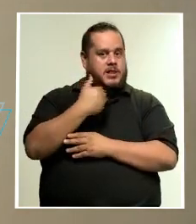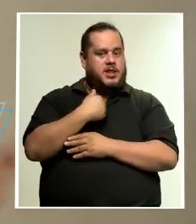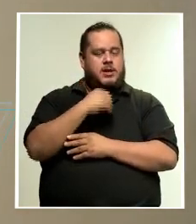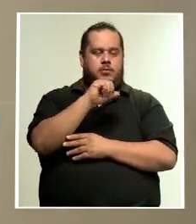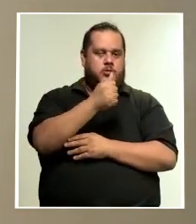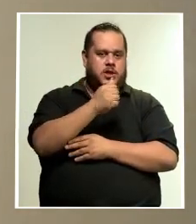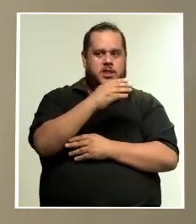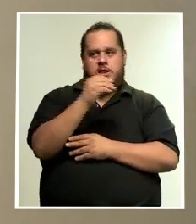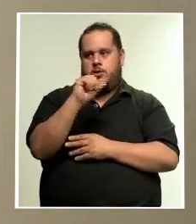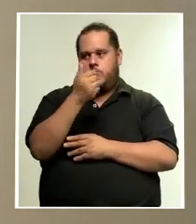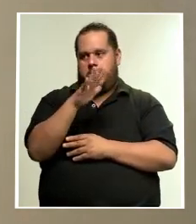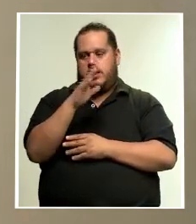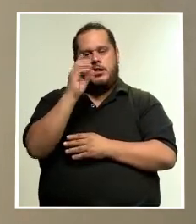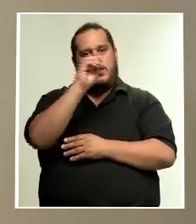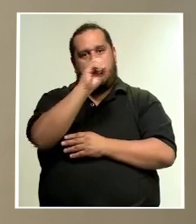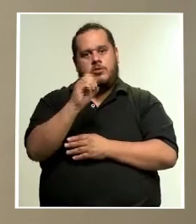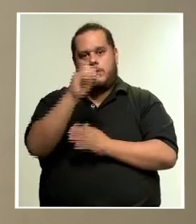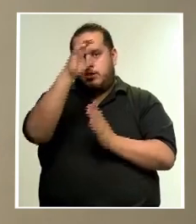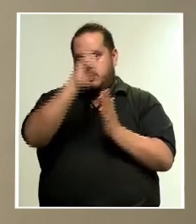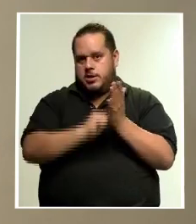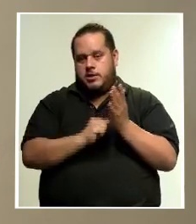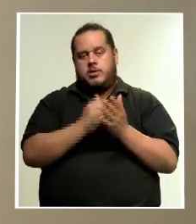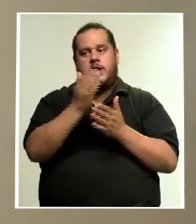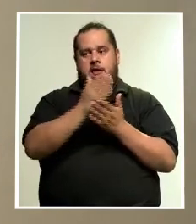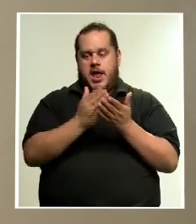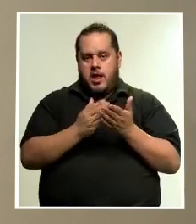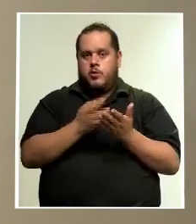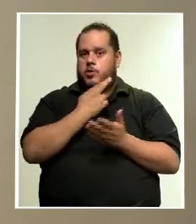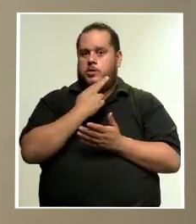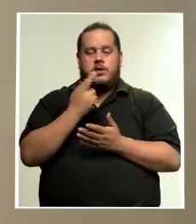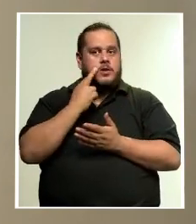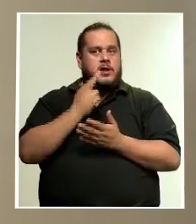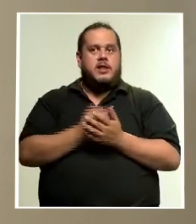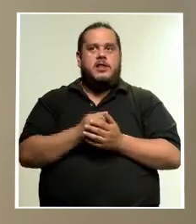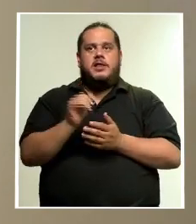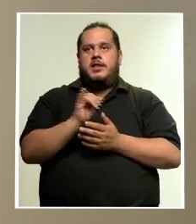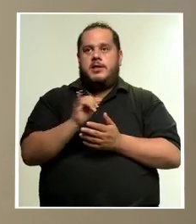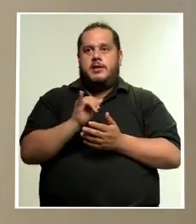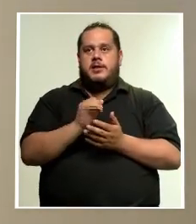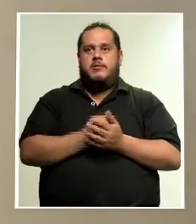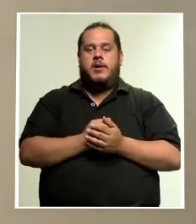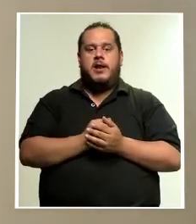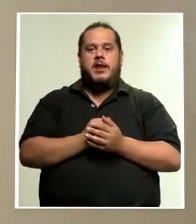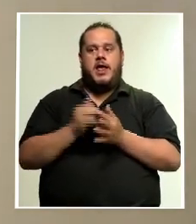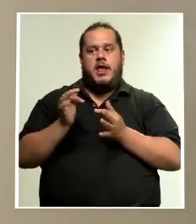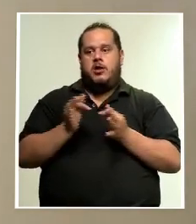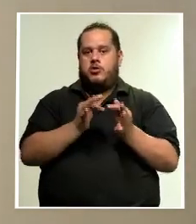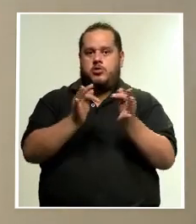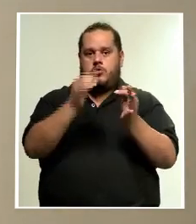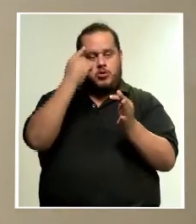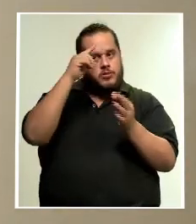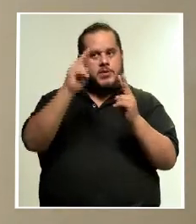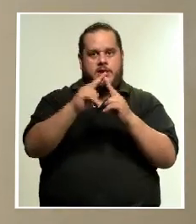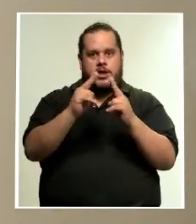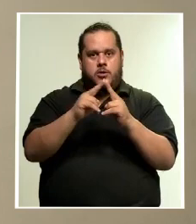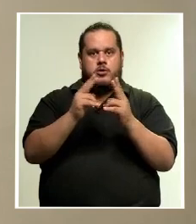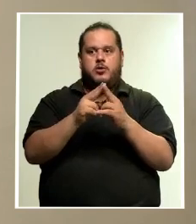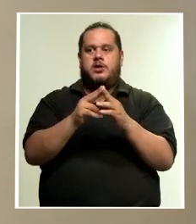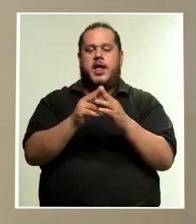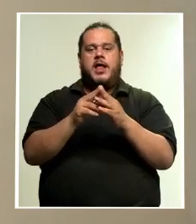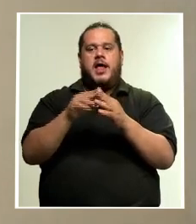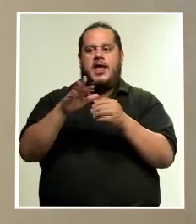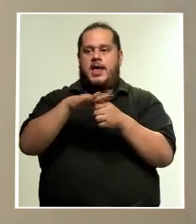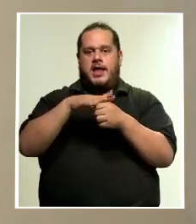un 10 y un 15% de descuento en algunos restaurantes. También en los tours, para que conozcan las islas del Golfo,